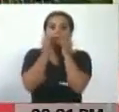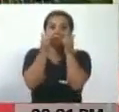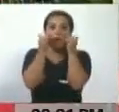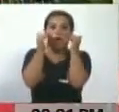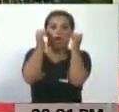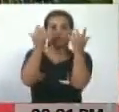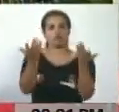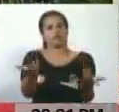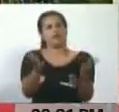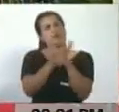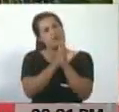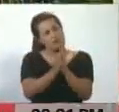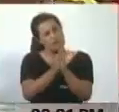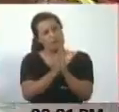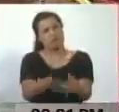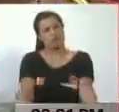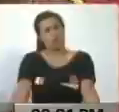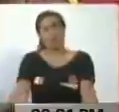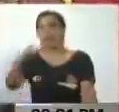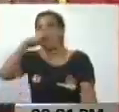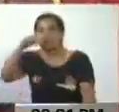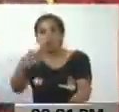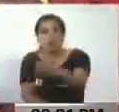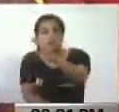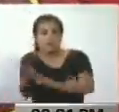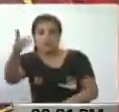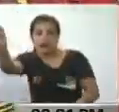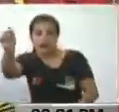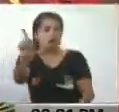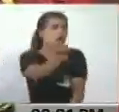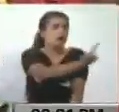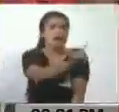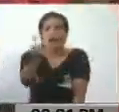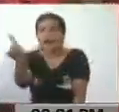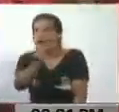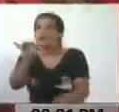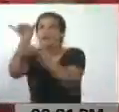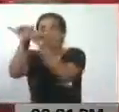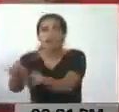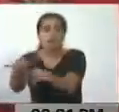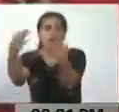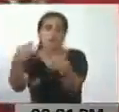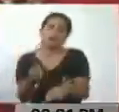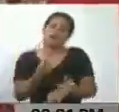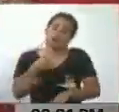no se va, Nicolás. ¿Hasta cuándo se lo vamos a decir?